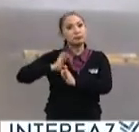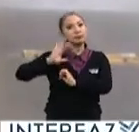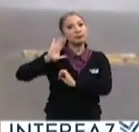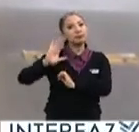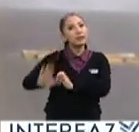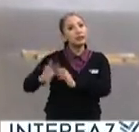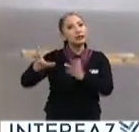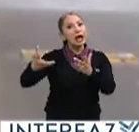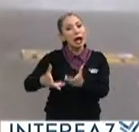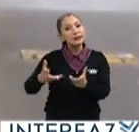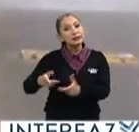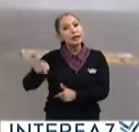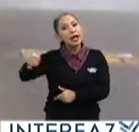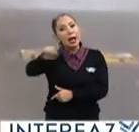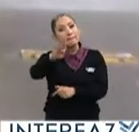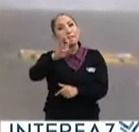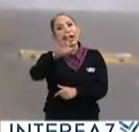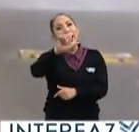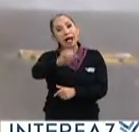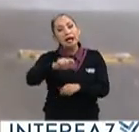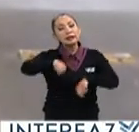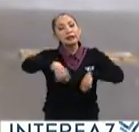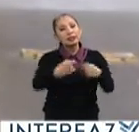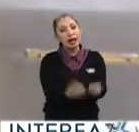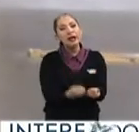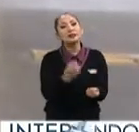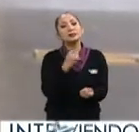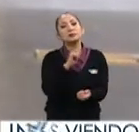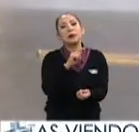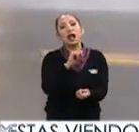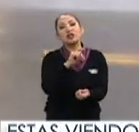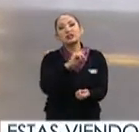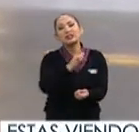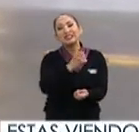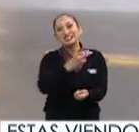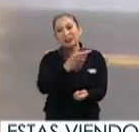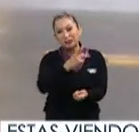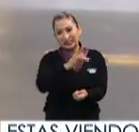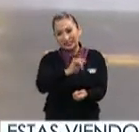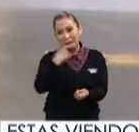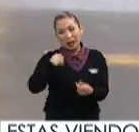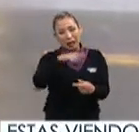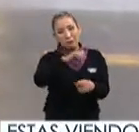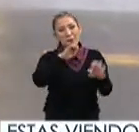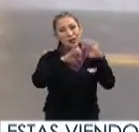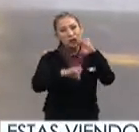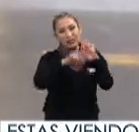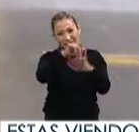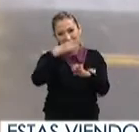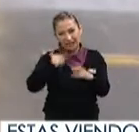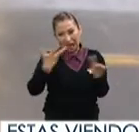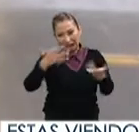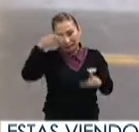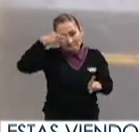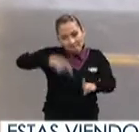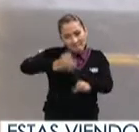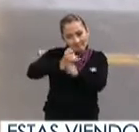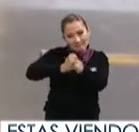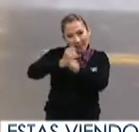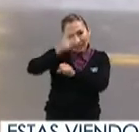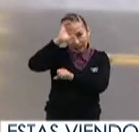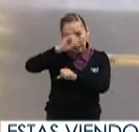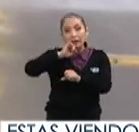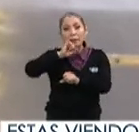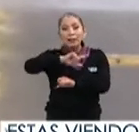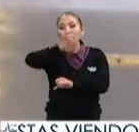de dar becas, dar Knight Fellowships de Stanford a los periodistas científicos. Vamos a platicar también,